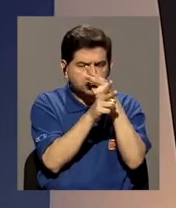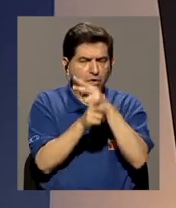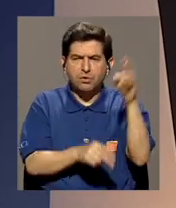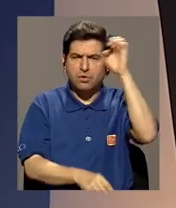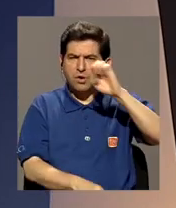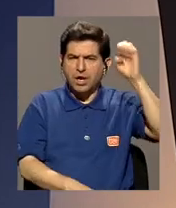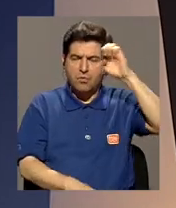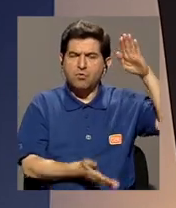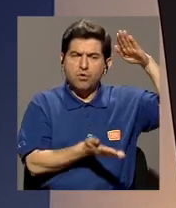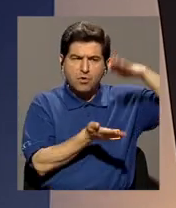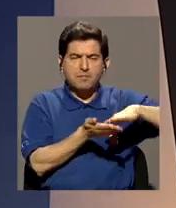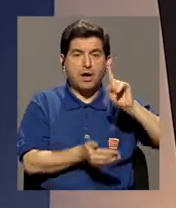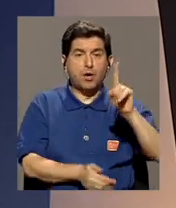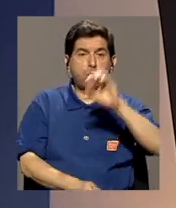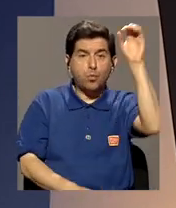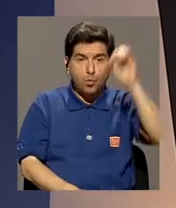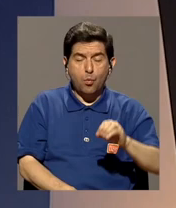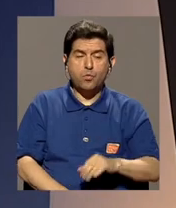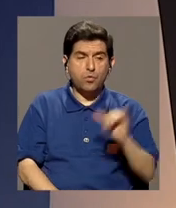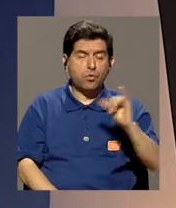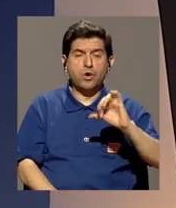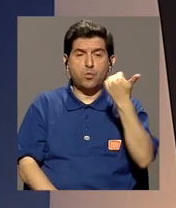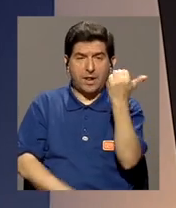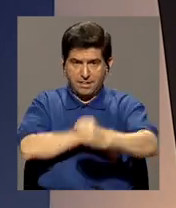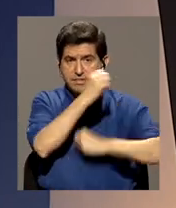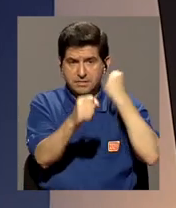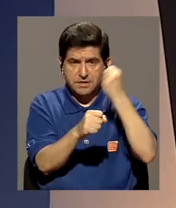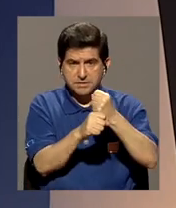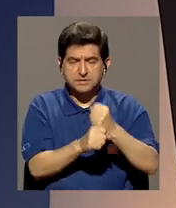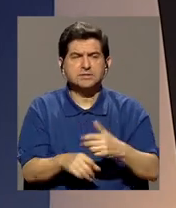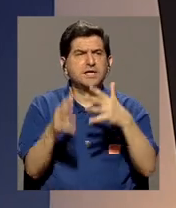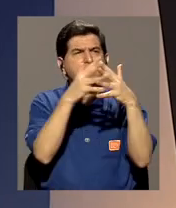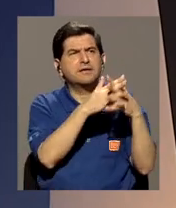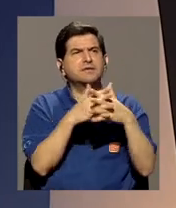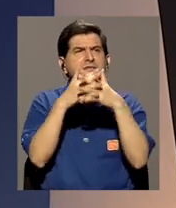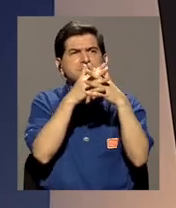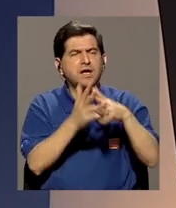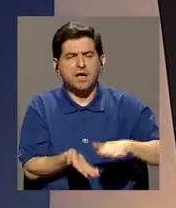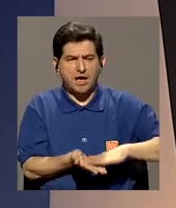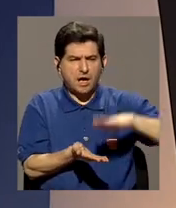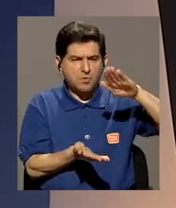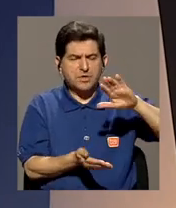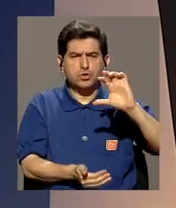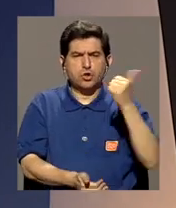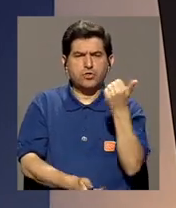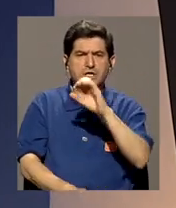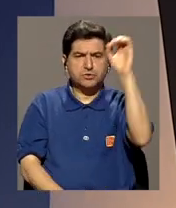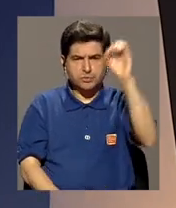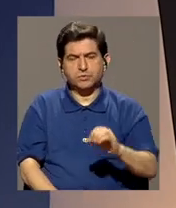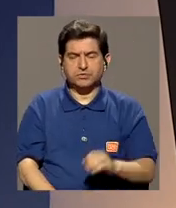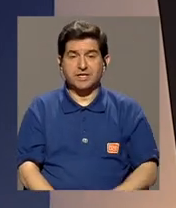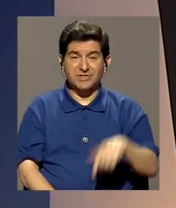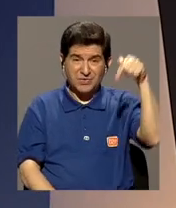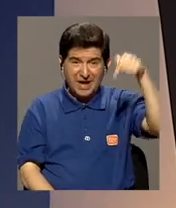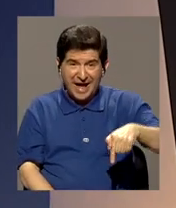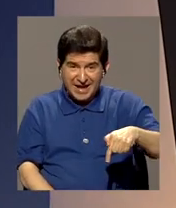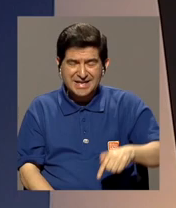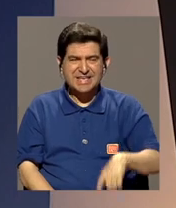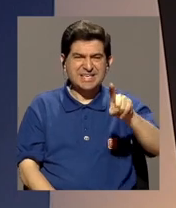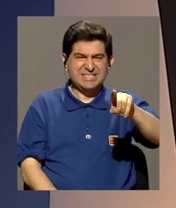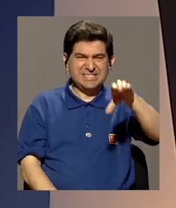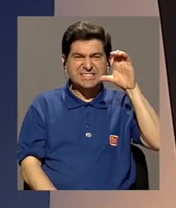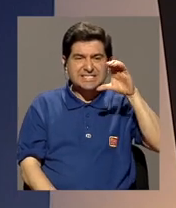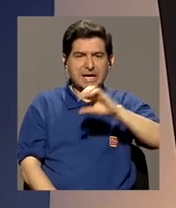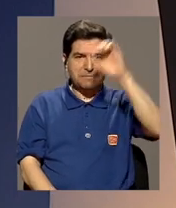europa más bien bajo un 1 por ciento en esos mismos diez años en eeuu subió sólo un 10% cuando aquí subió un